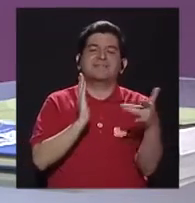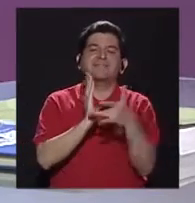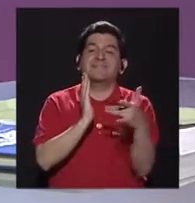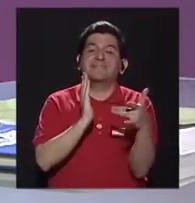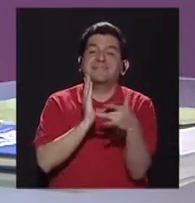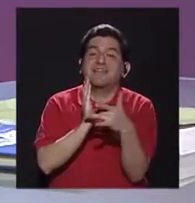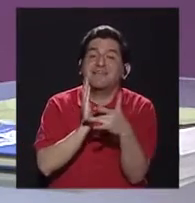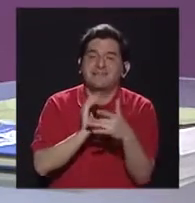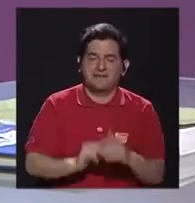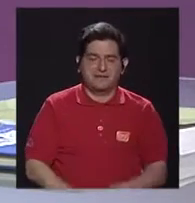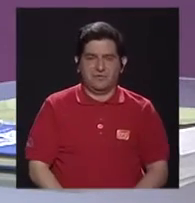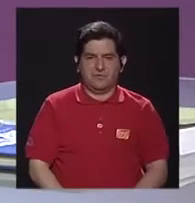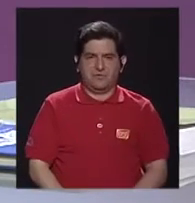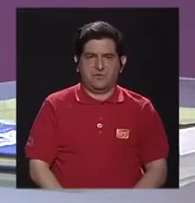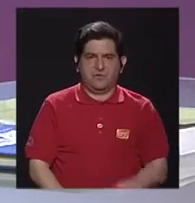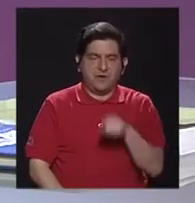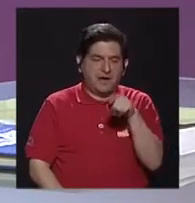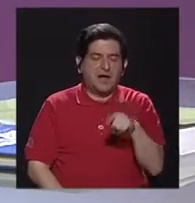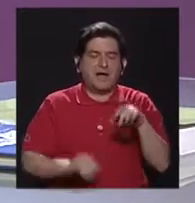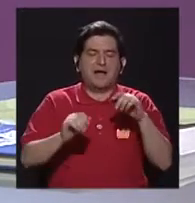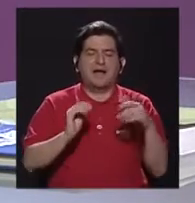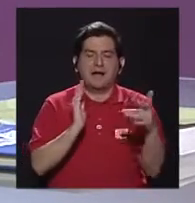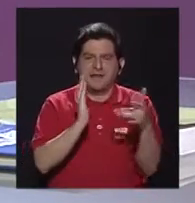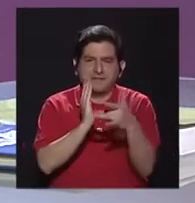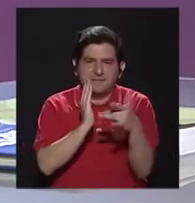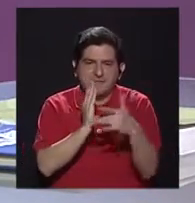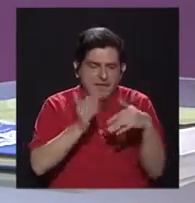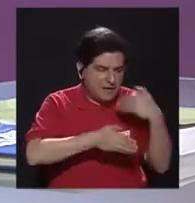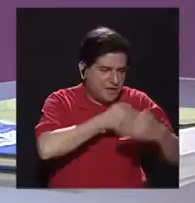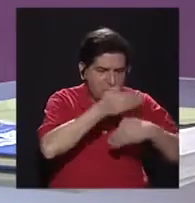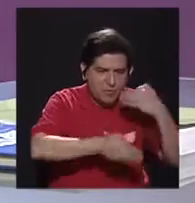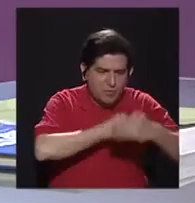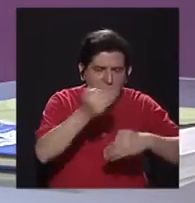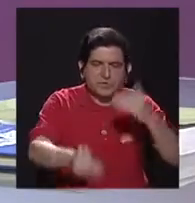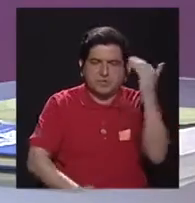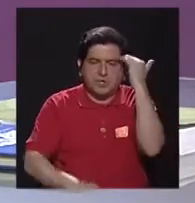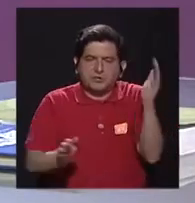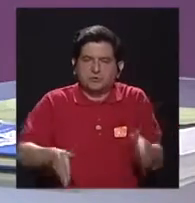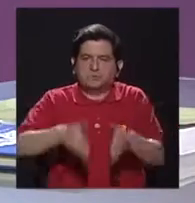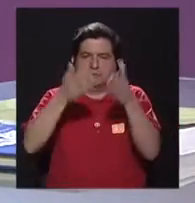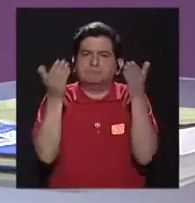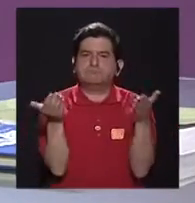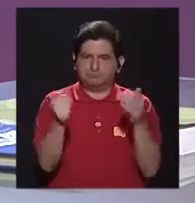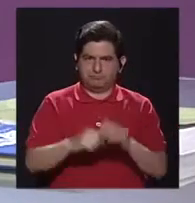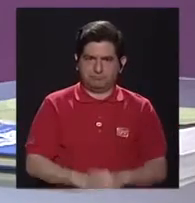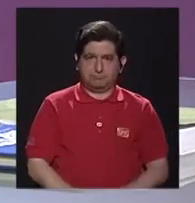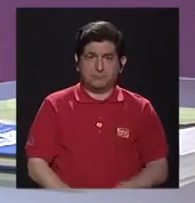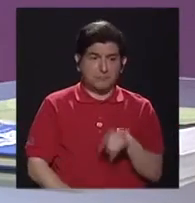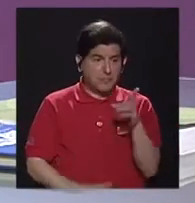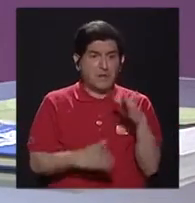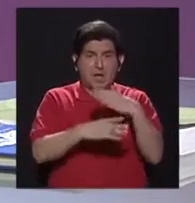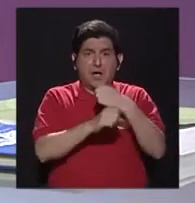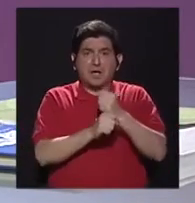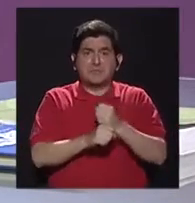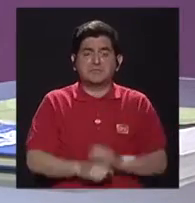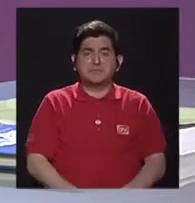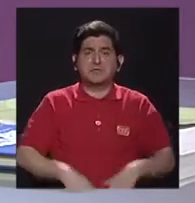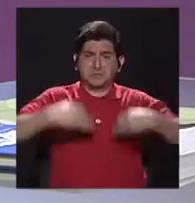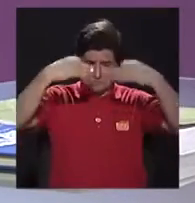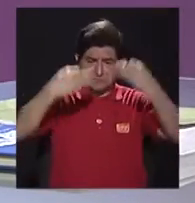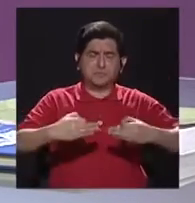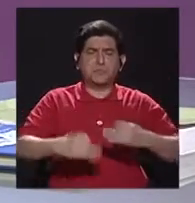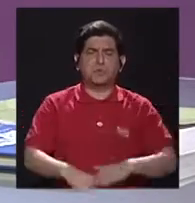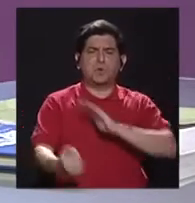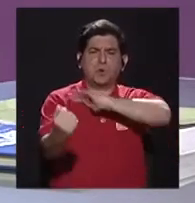técnico, ¿verdad? Y disposiciones para reglamentar lo operativo. Eso fue precisamente lo que se hizo por medio del decreto. El